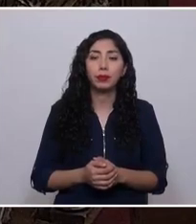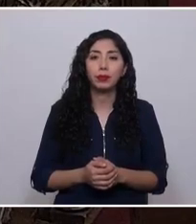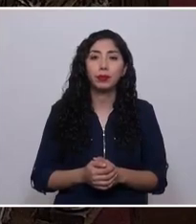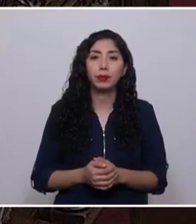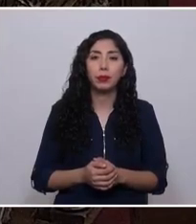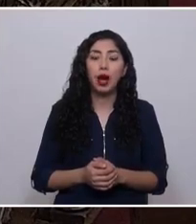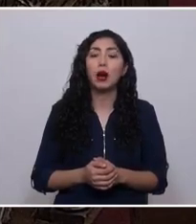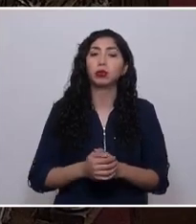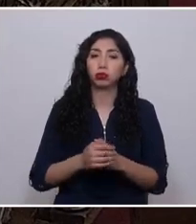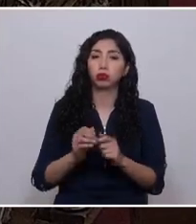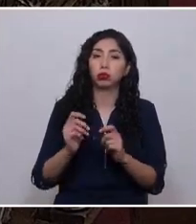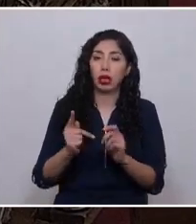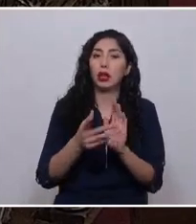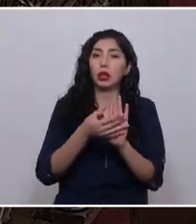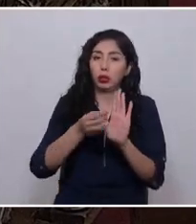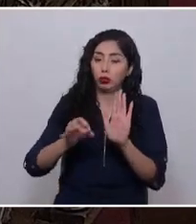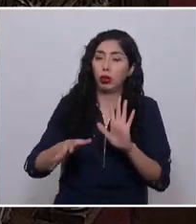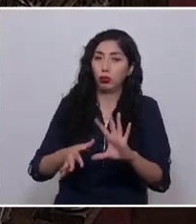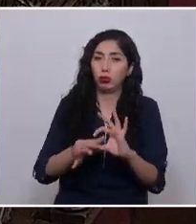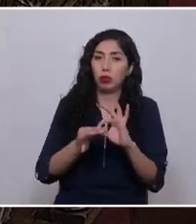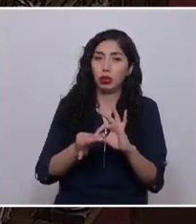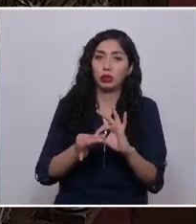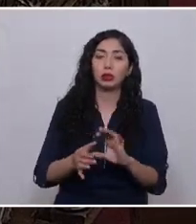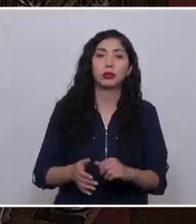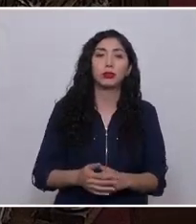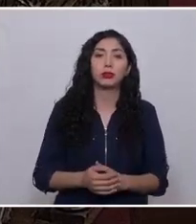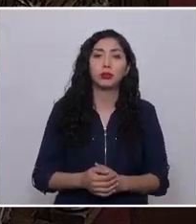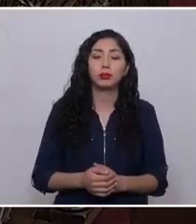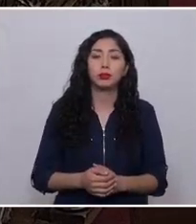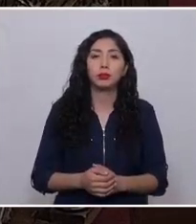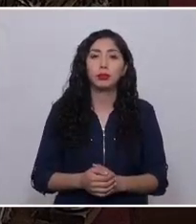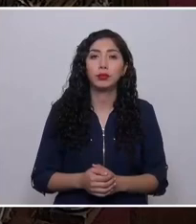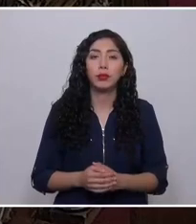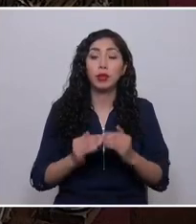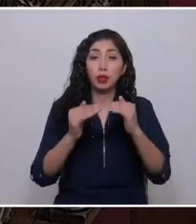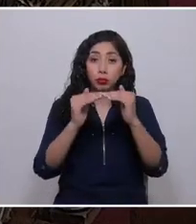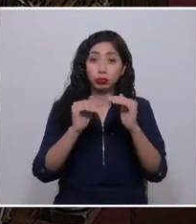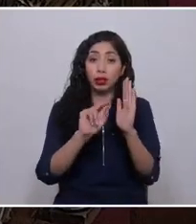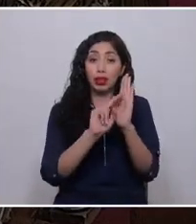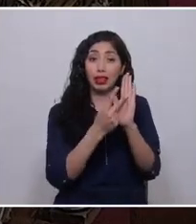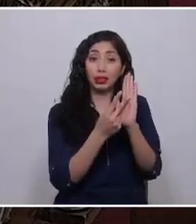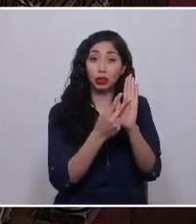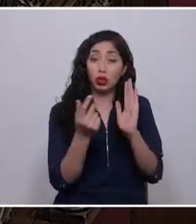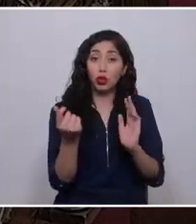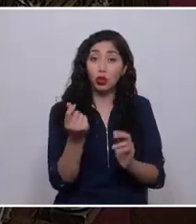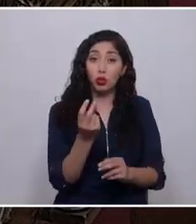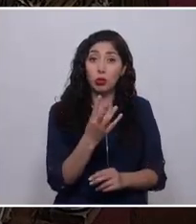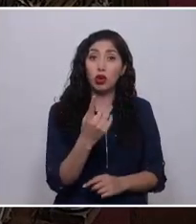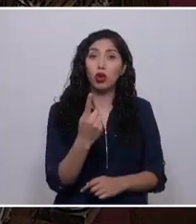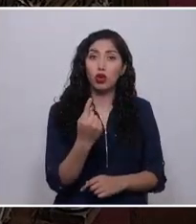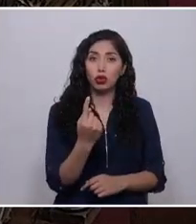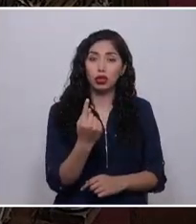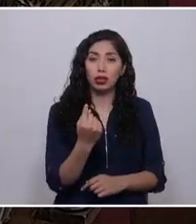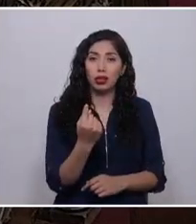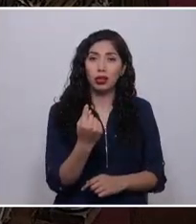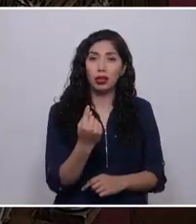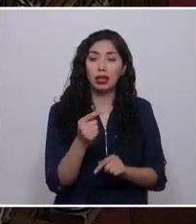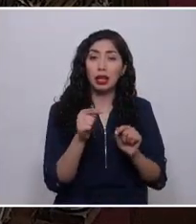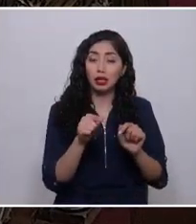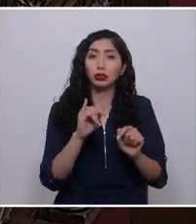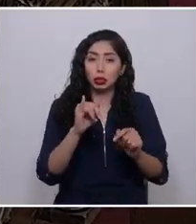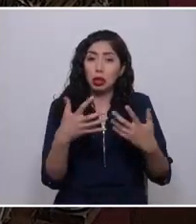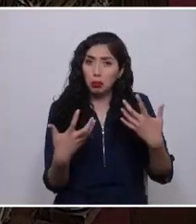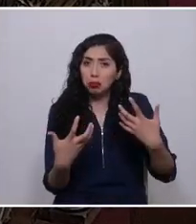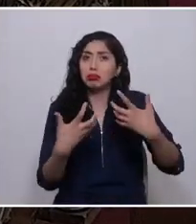registro del retiro. Muchas gracias. Enseguida figura la indicación número 11, que se estimó compatible,